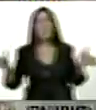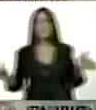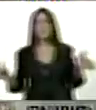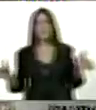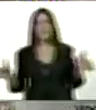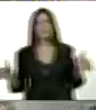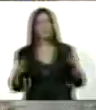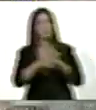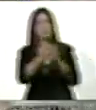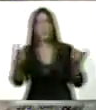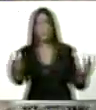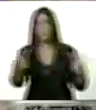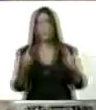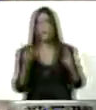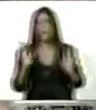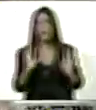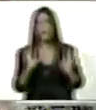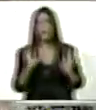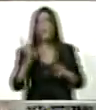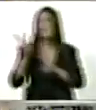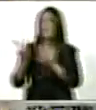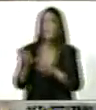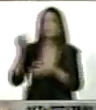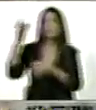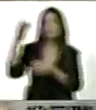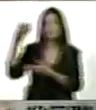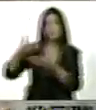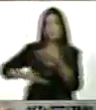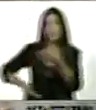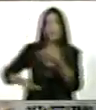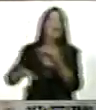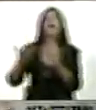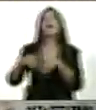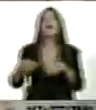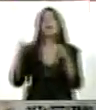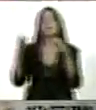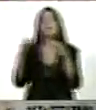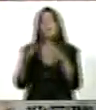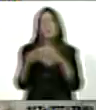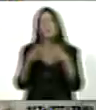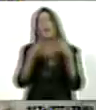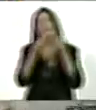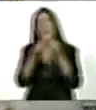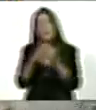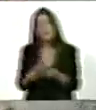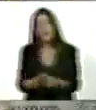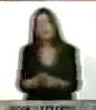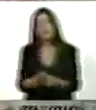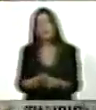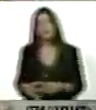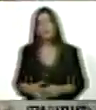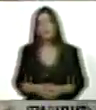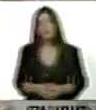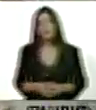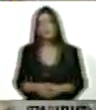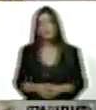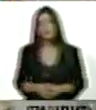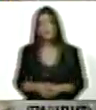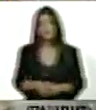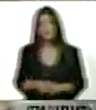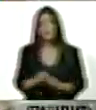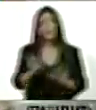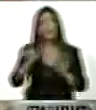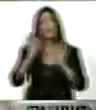el marco del nuevo documento que elaboró la mesa de acompañantes y de enviado especial del